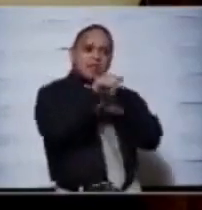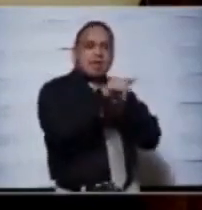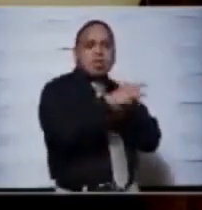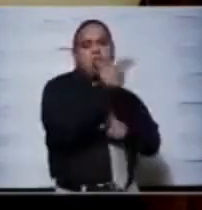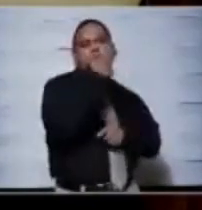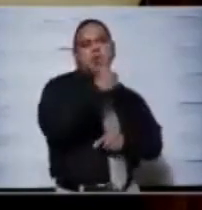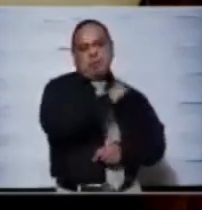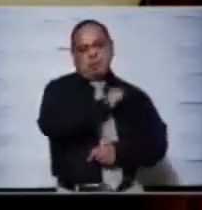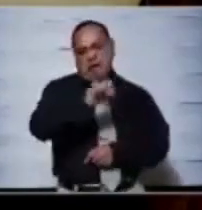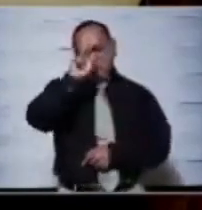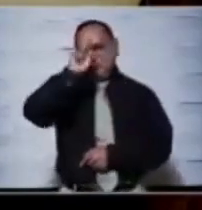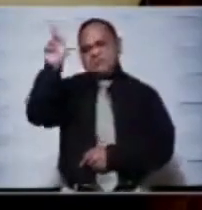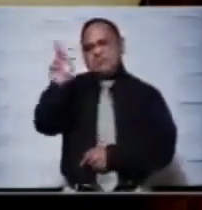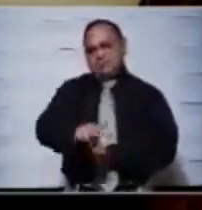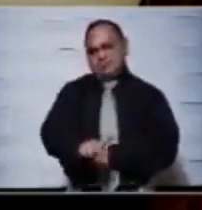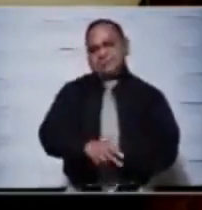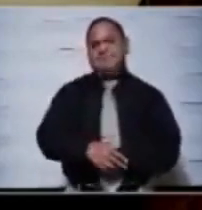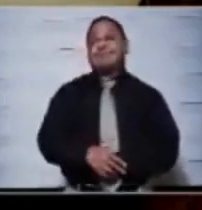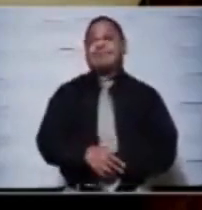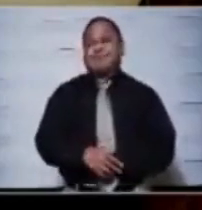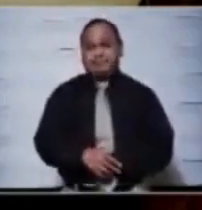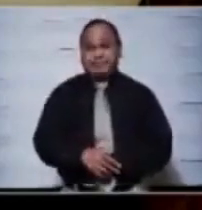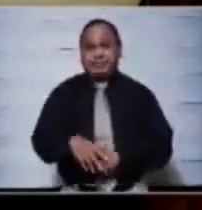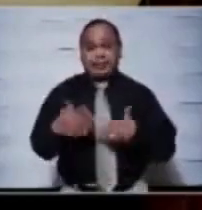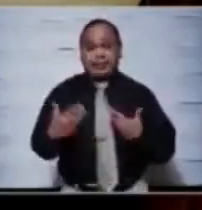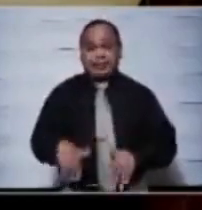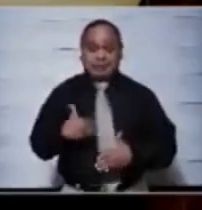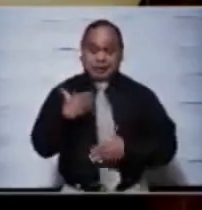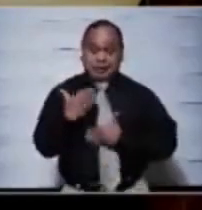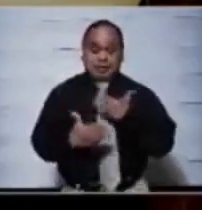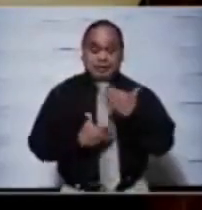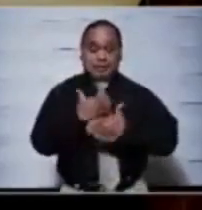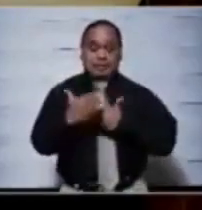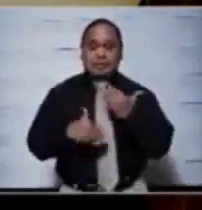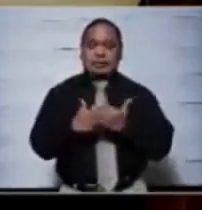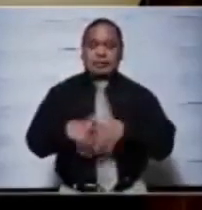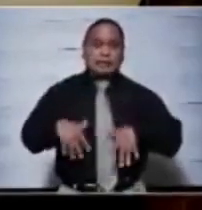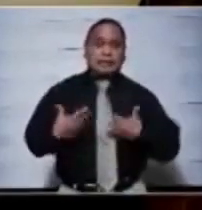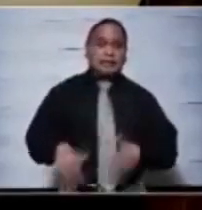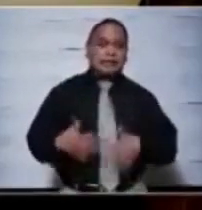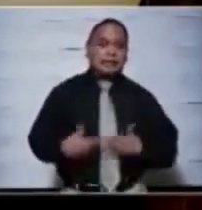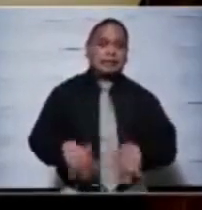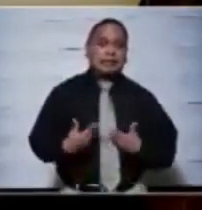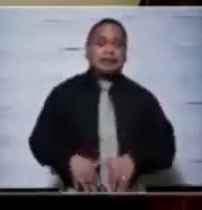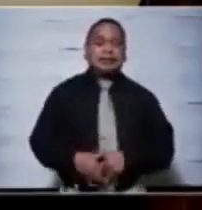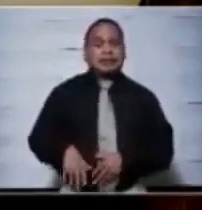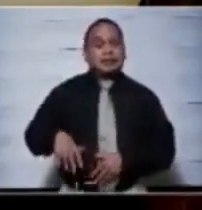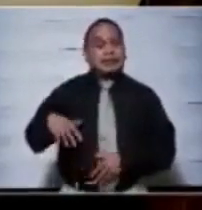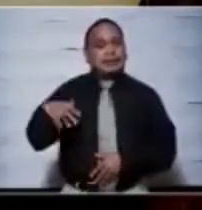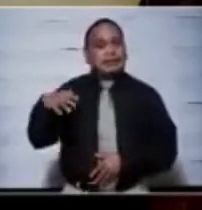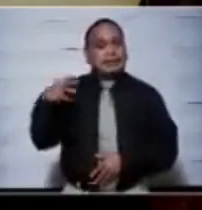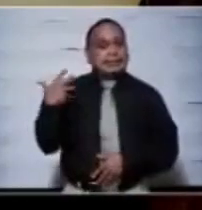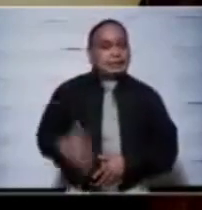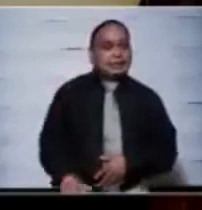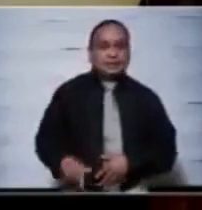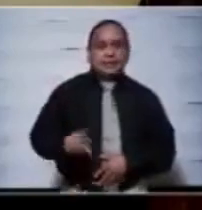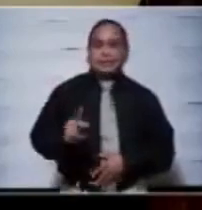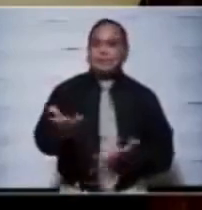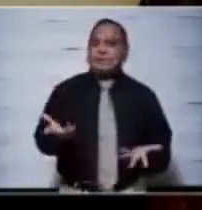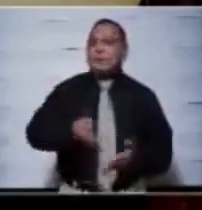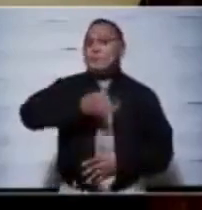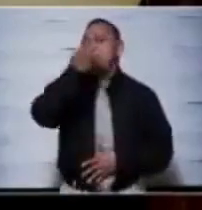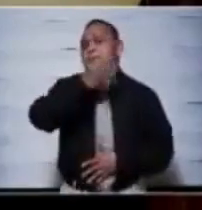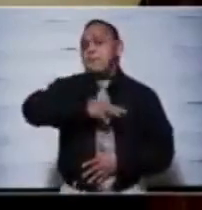muy perverso. Ay, proceso. Ay, Cirito. Hagamos